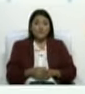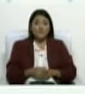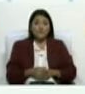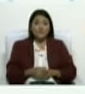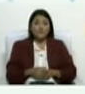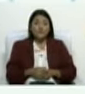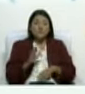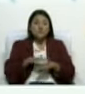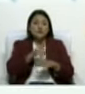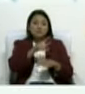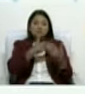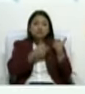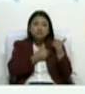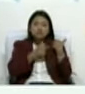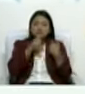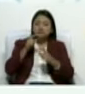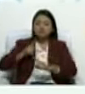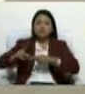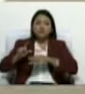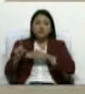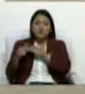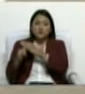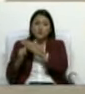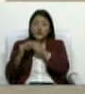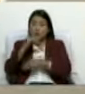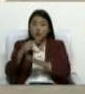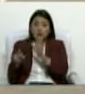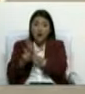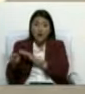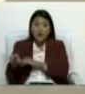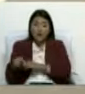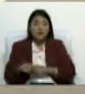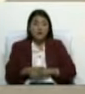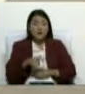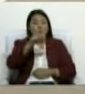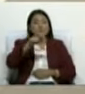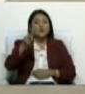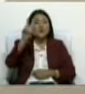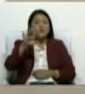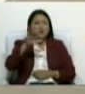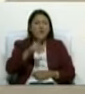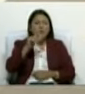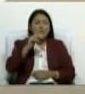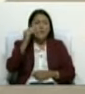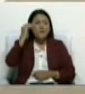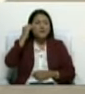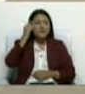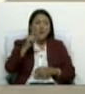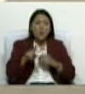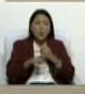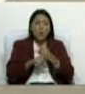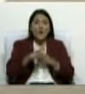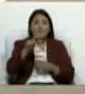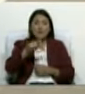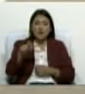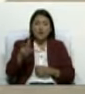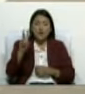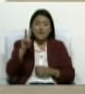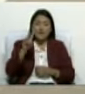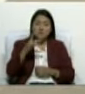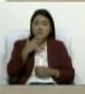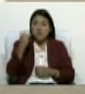la administración ilegal de Guyana. Los venezolanos tenemos que pensar siempre como venezolanos, no como una